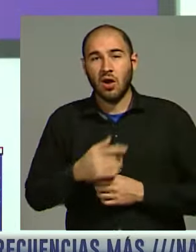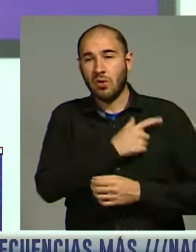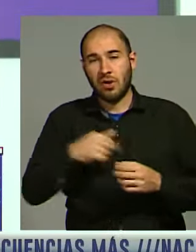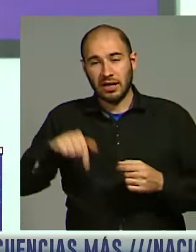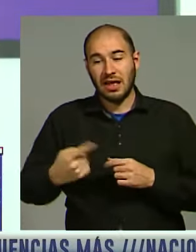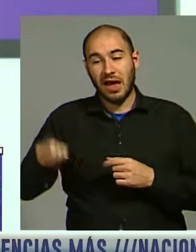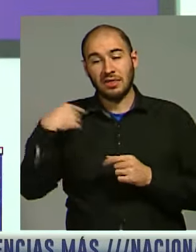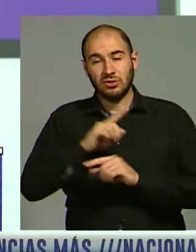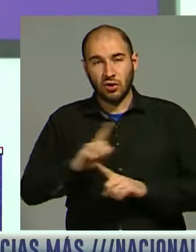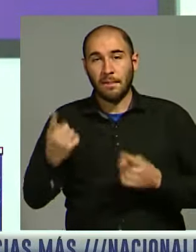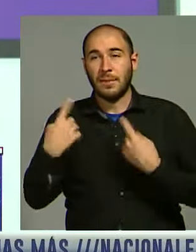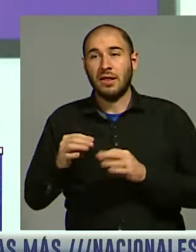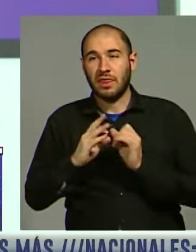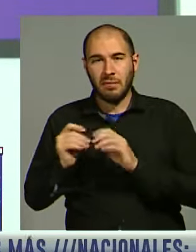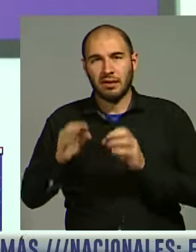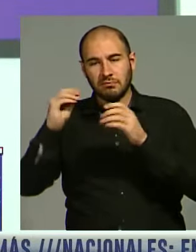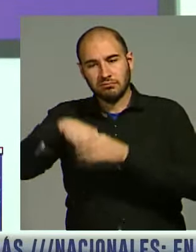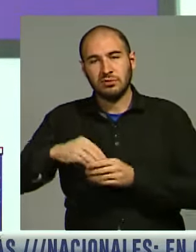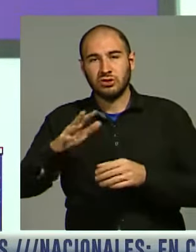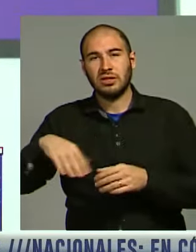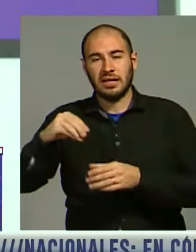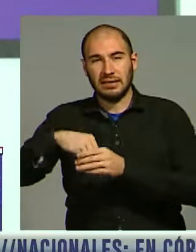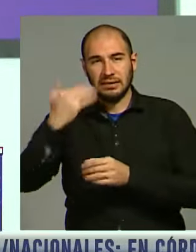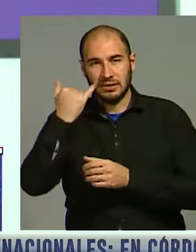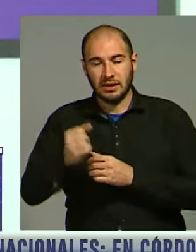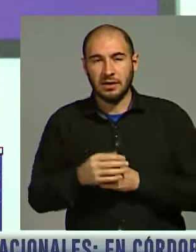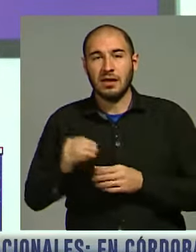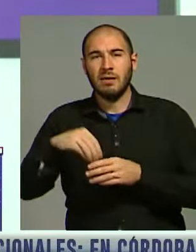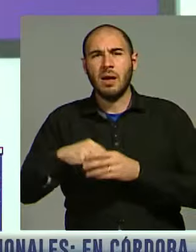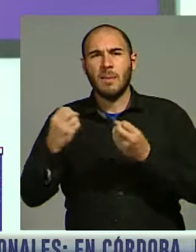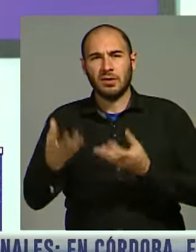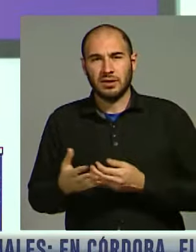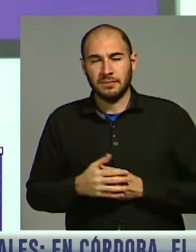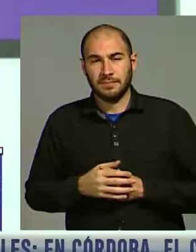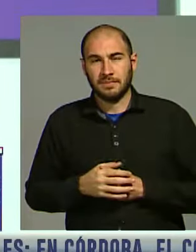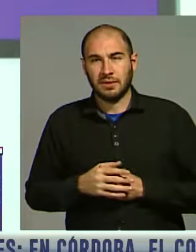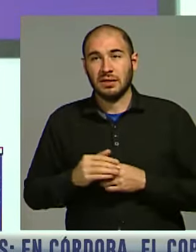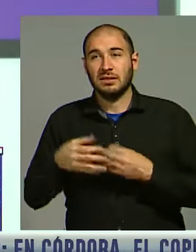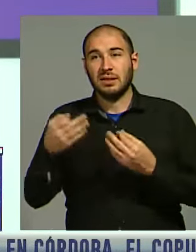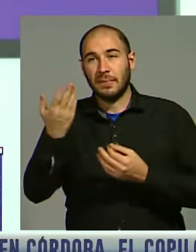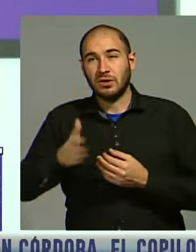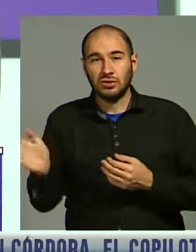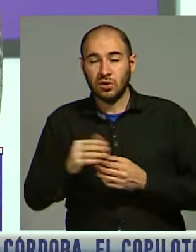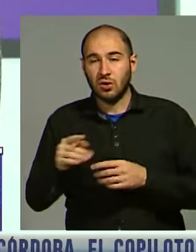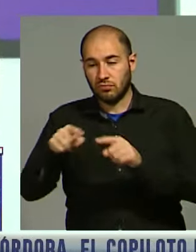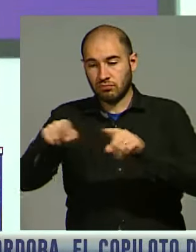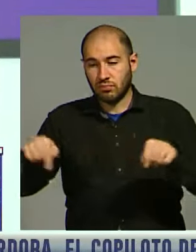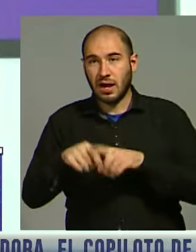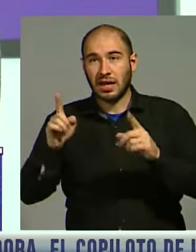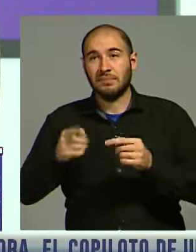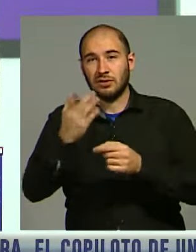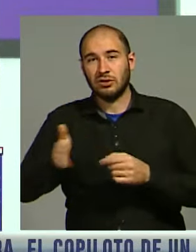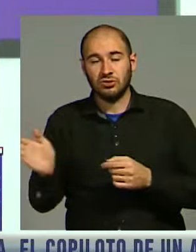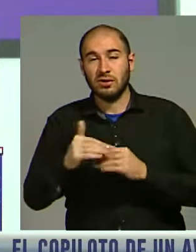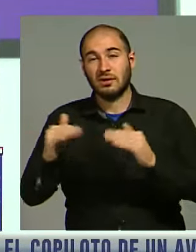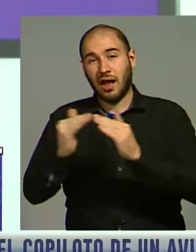ni el anterior, pero este debate está instalado en la sociedad. Y está instalado porque seguro que todos los que estamos acá en este estudio, como todas las personas que nos